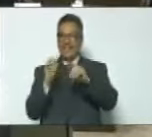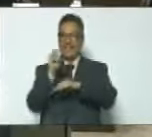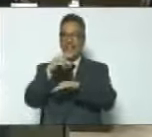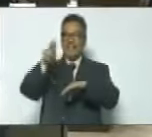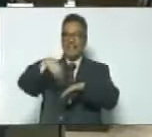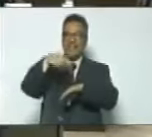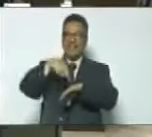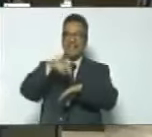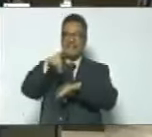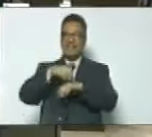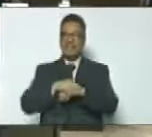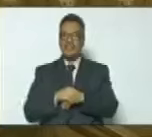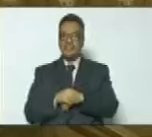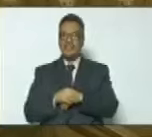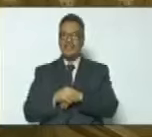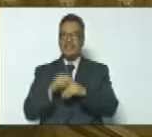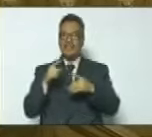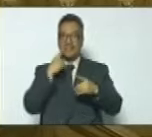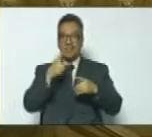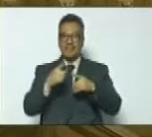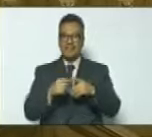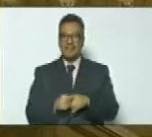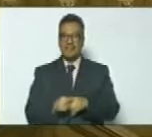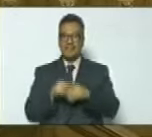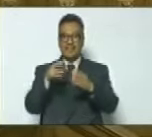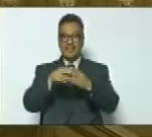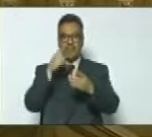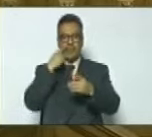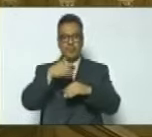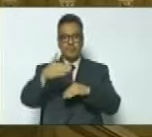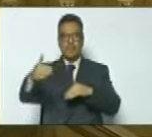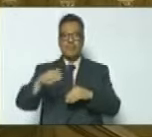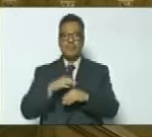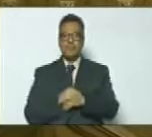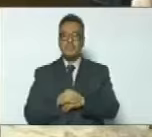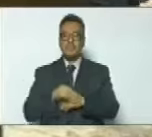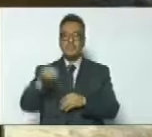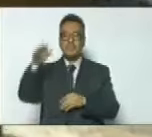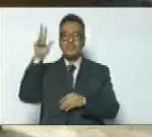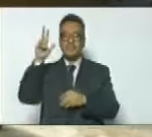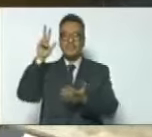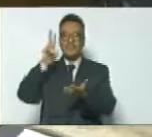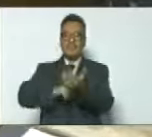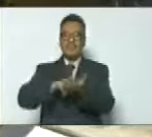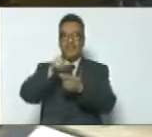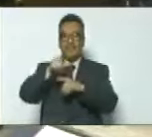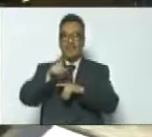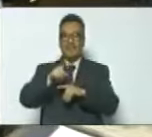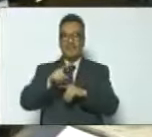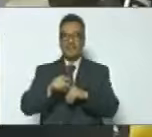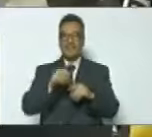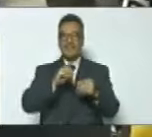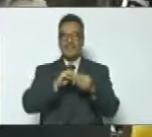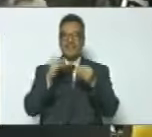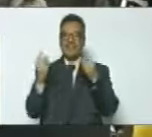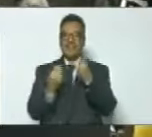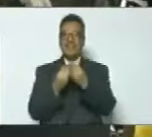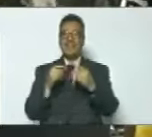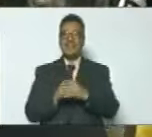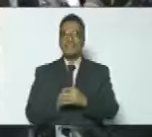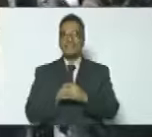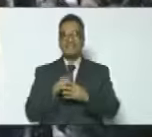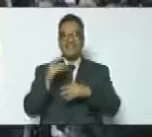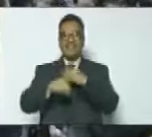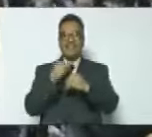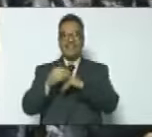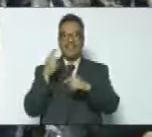la Asamblea Nacional. Sírvanse a manifestarlo con la señal de costumbre. Queda aprobado por aclamación.